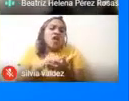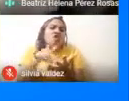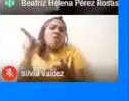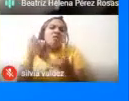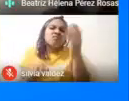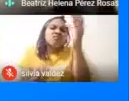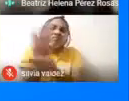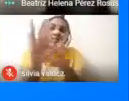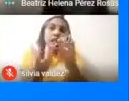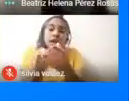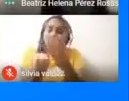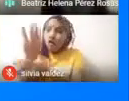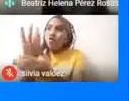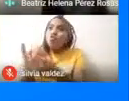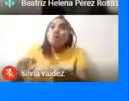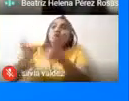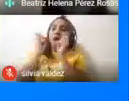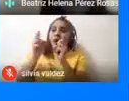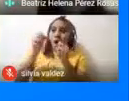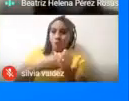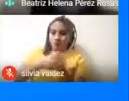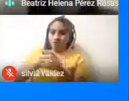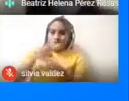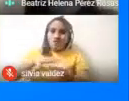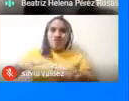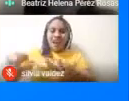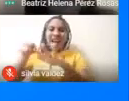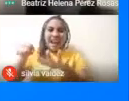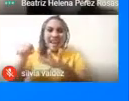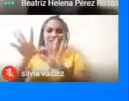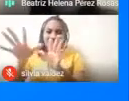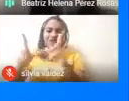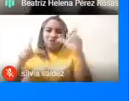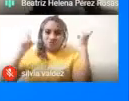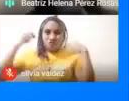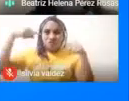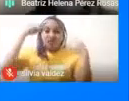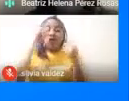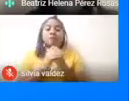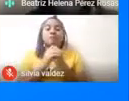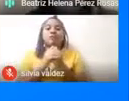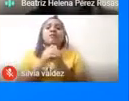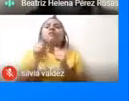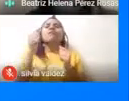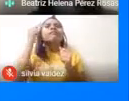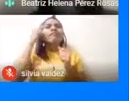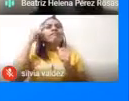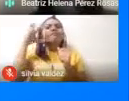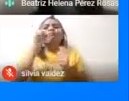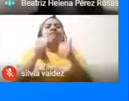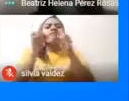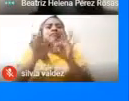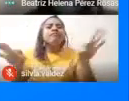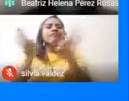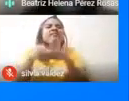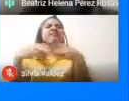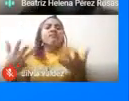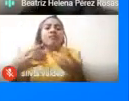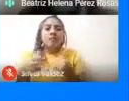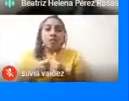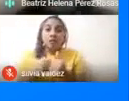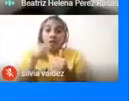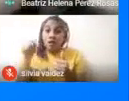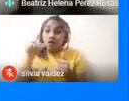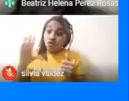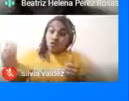cómo jalono ese tipo de oportunidades para el turismo, teniendo en cuenta un elemento muy importante y es que